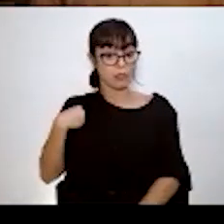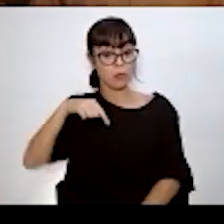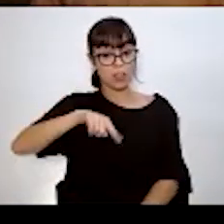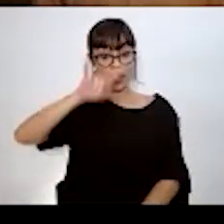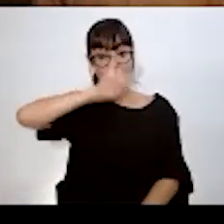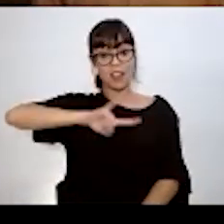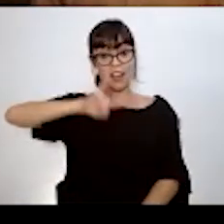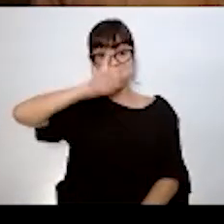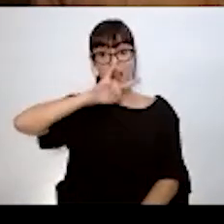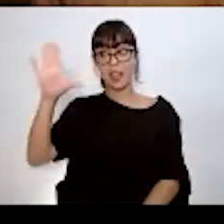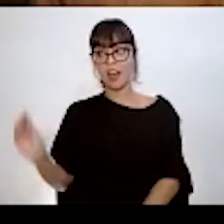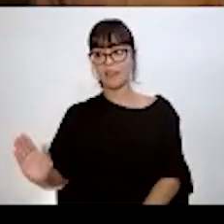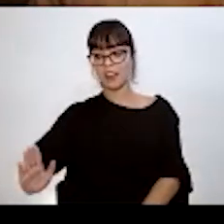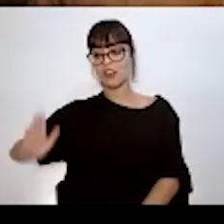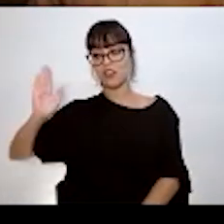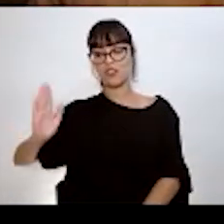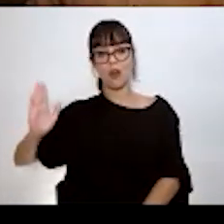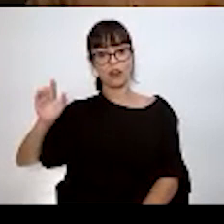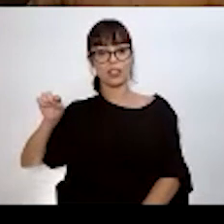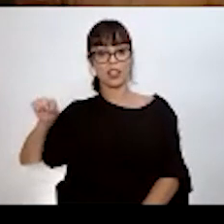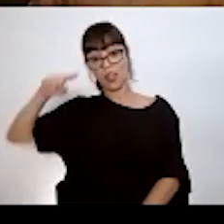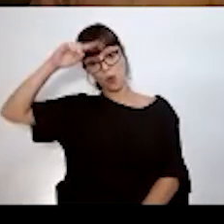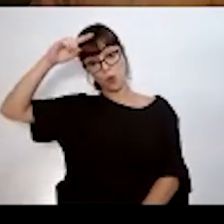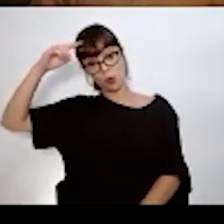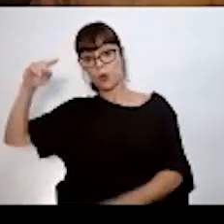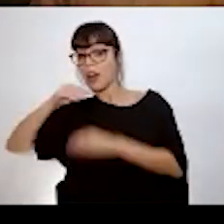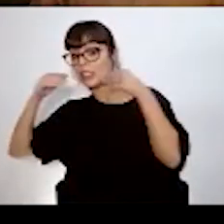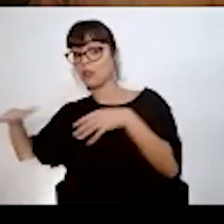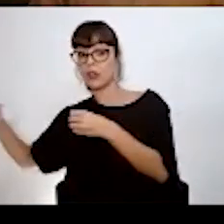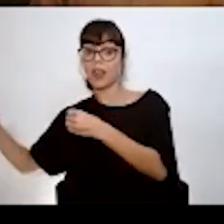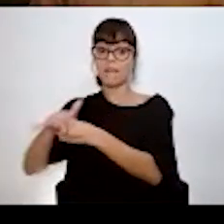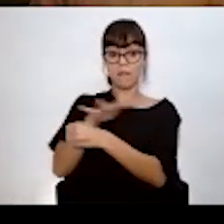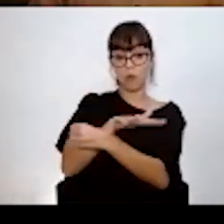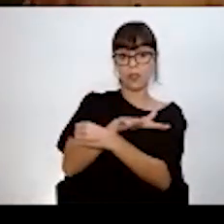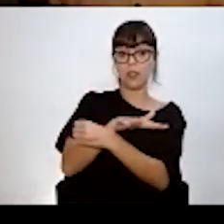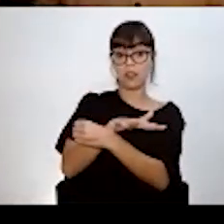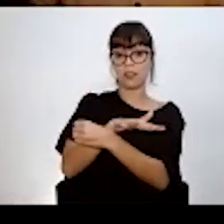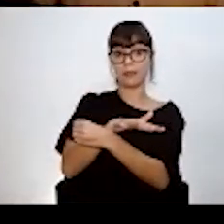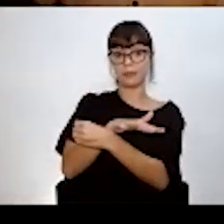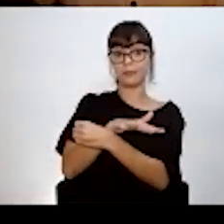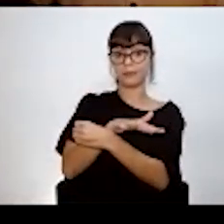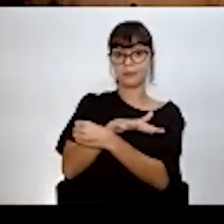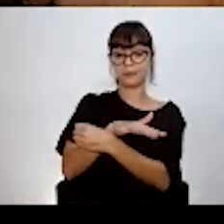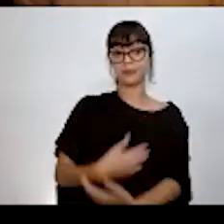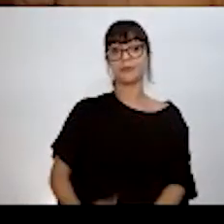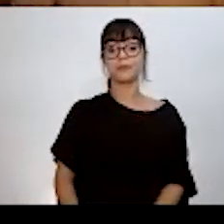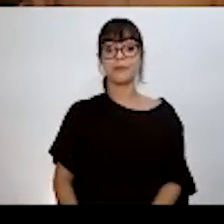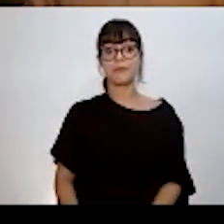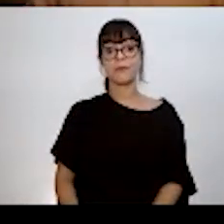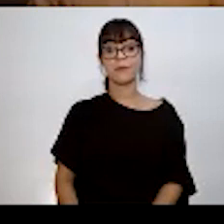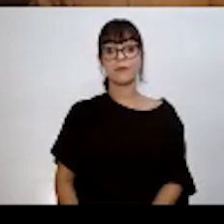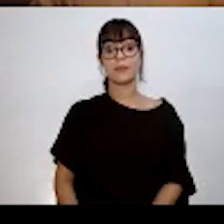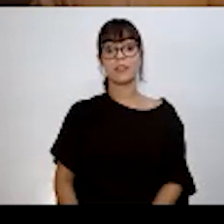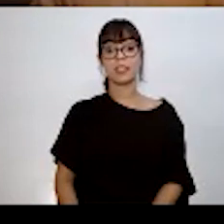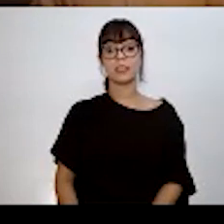la historia norteafricana continental. Es evidente y tenemos que hacer hincapié en ello. Y con ello es probable que superemos